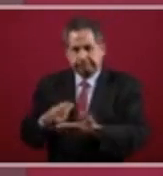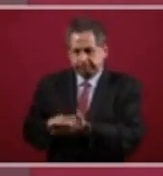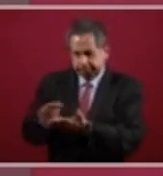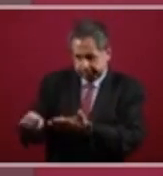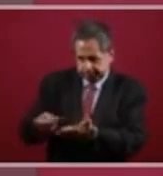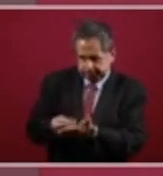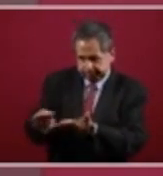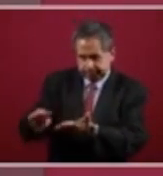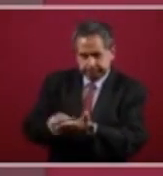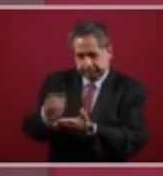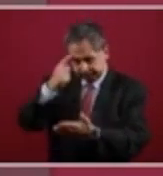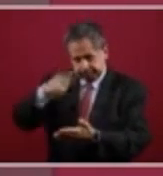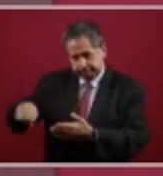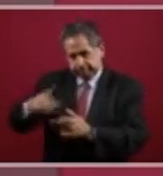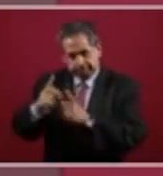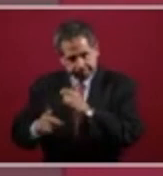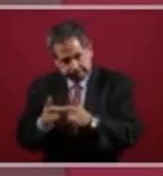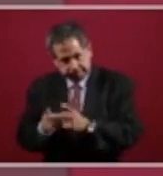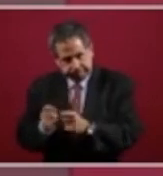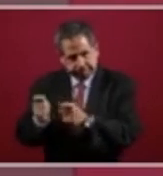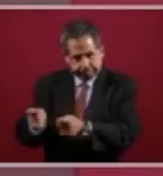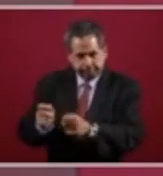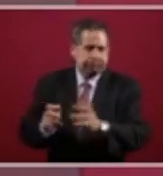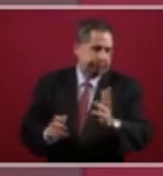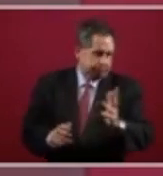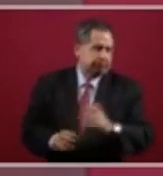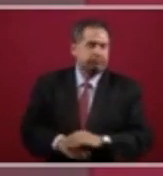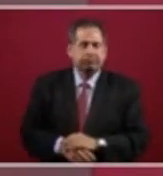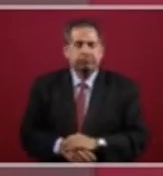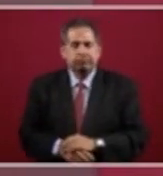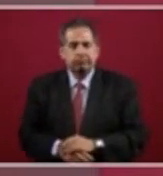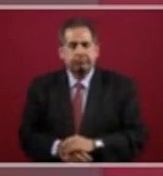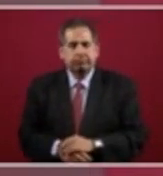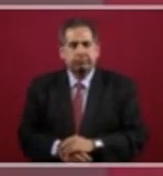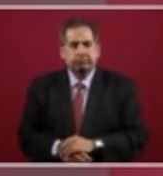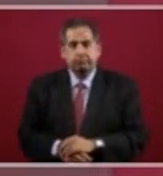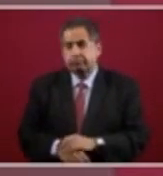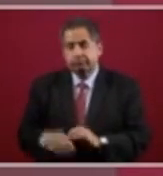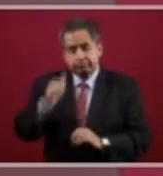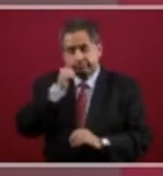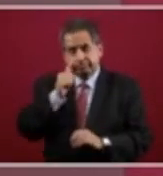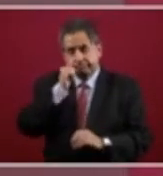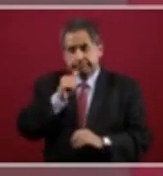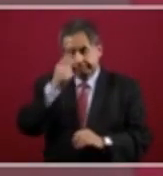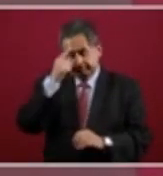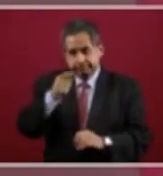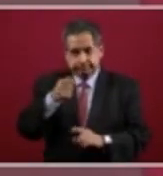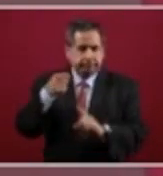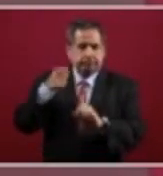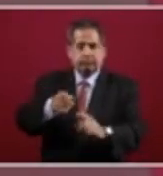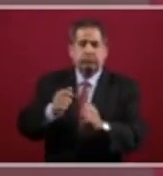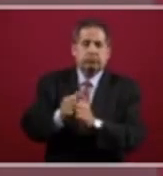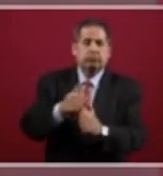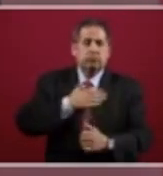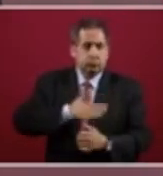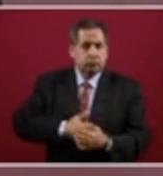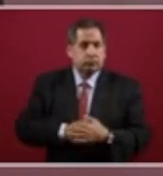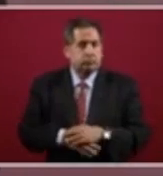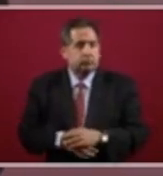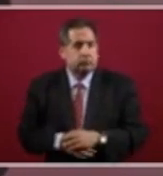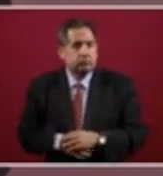los deportistas. Entonces, siempre va a ser para causas justas,